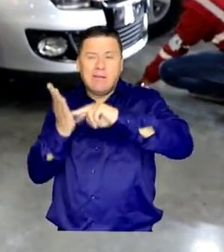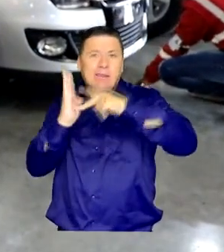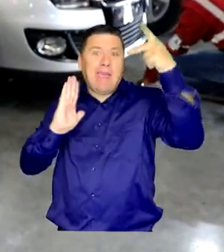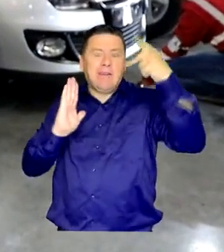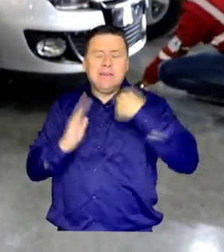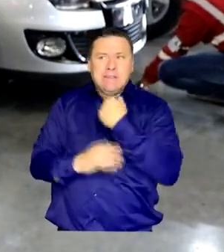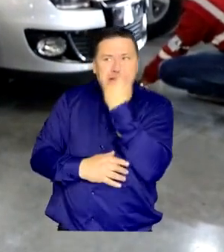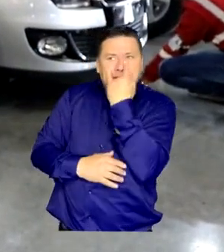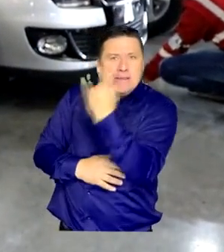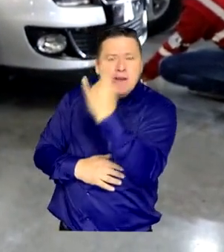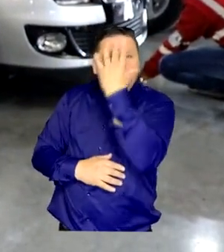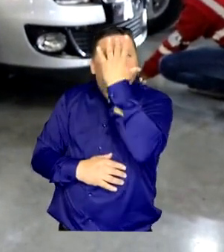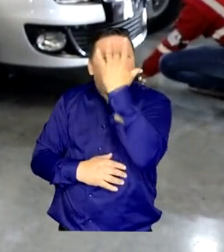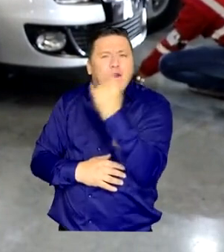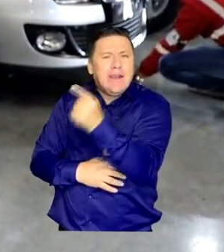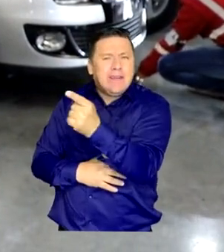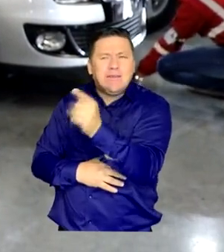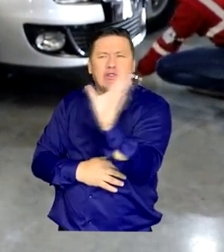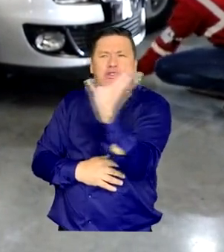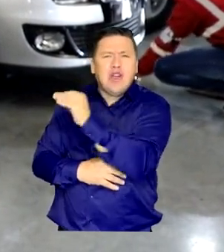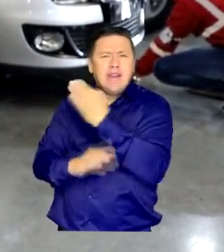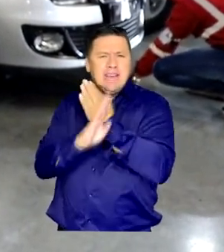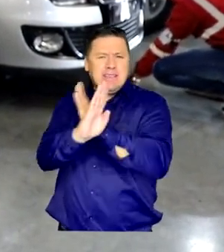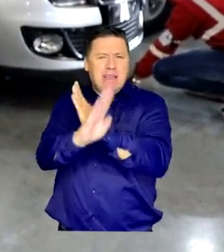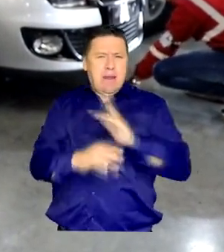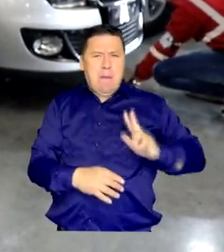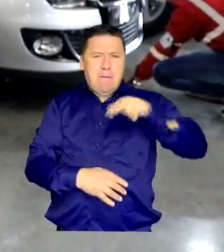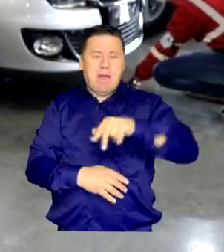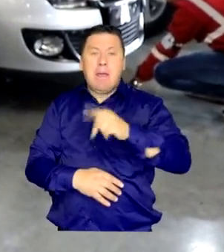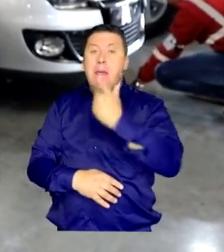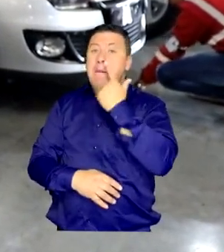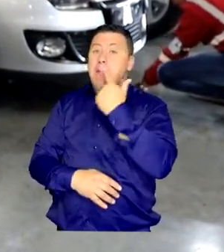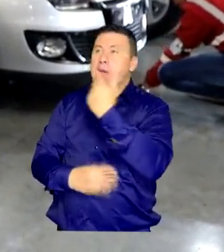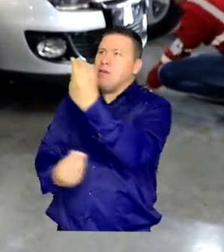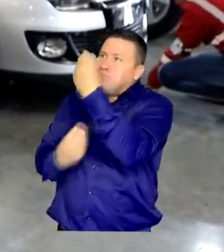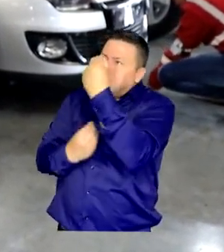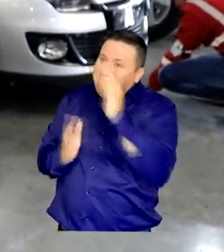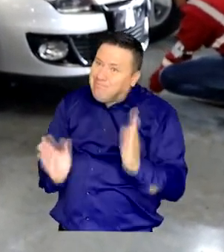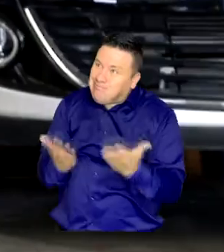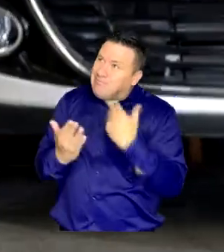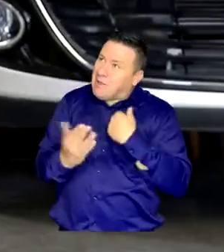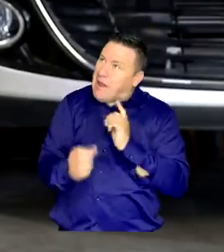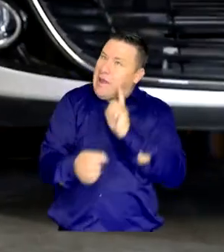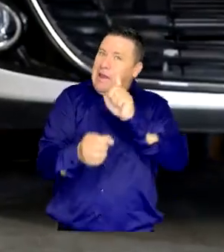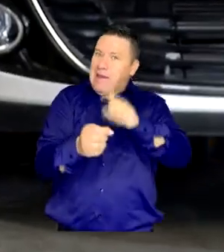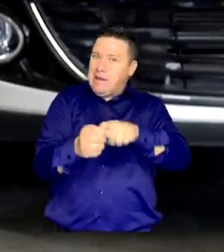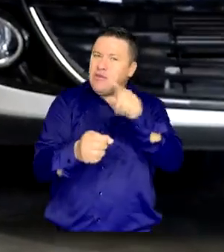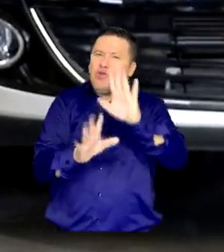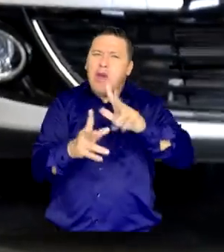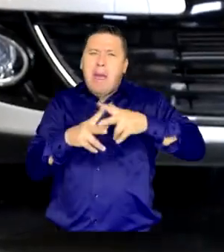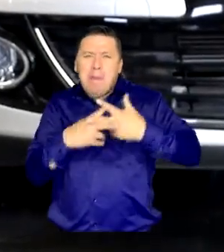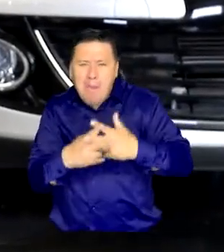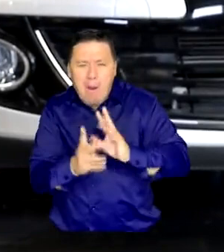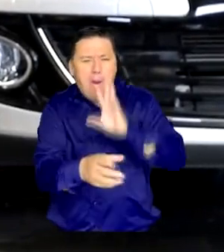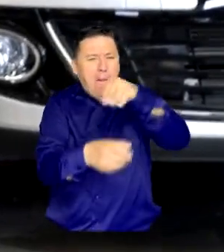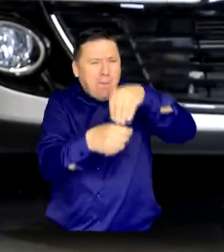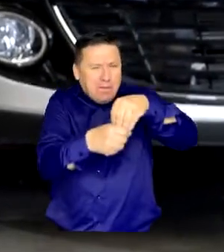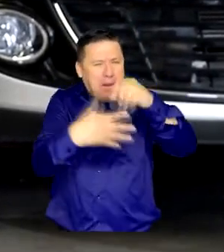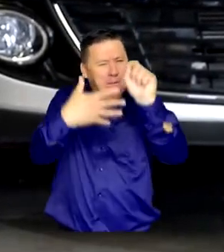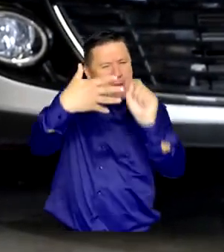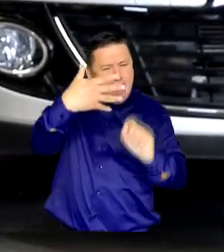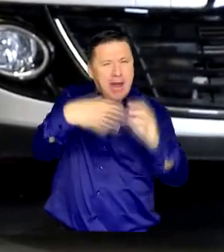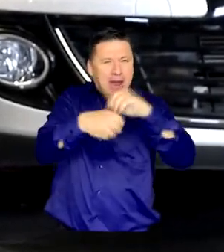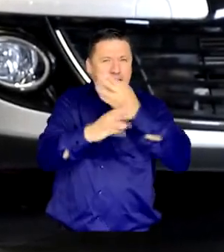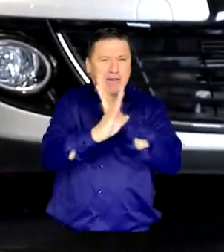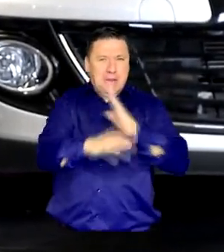carrera del técnico porque me llamó mucho la atención lo que tiene que ver todo con seguridad vial. Mi padre me incentivó a esto ya que tenía algo de